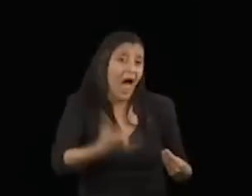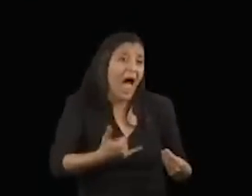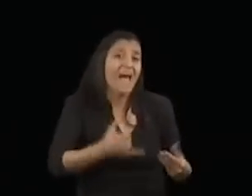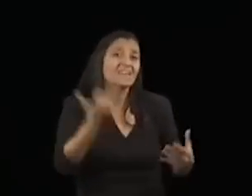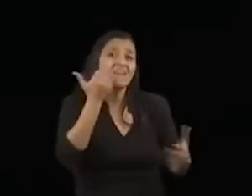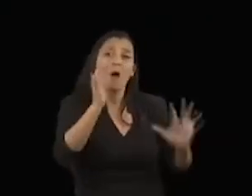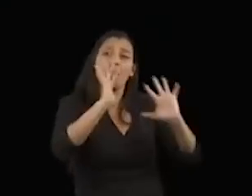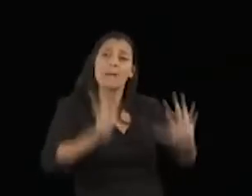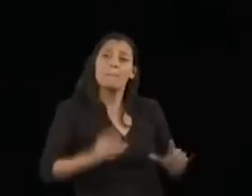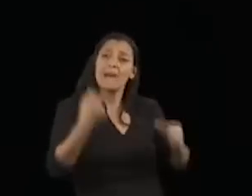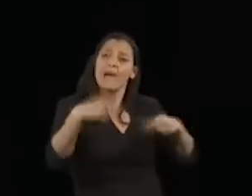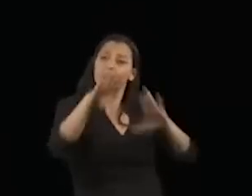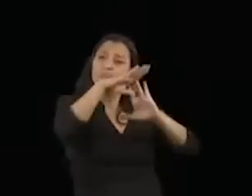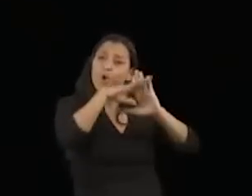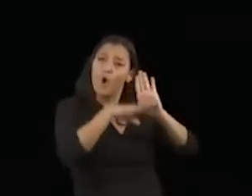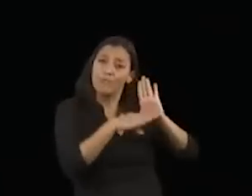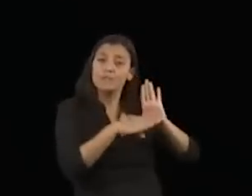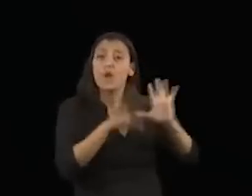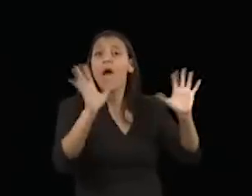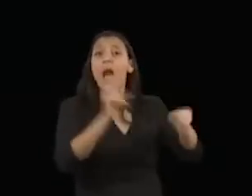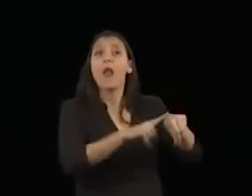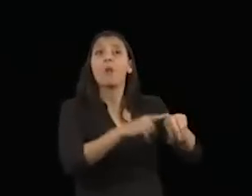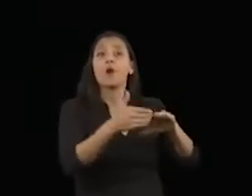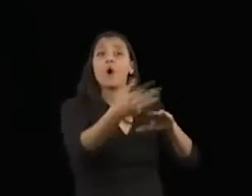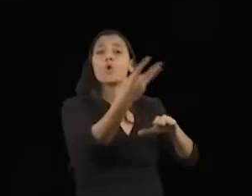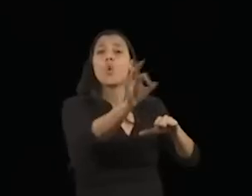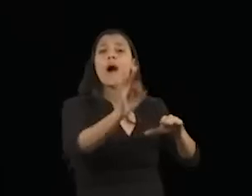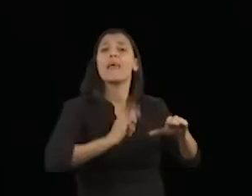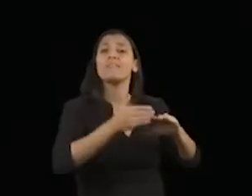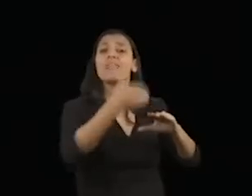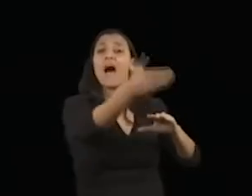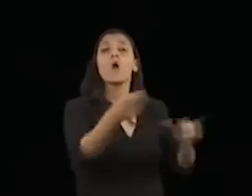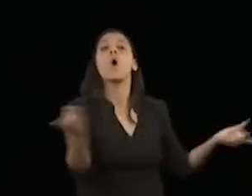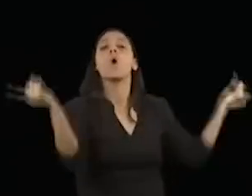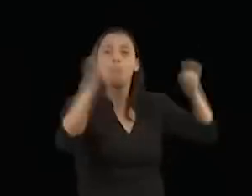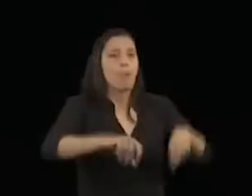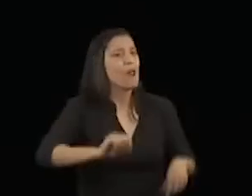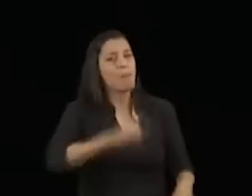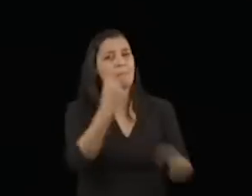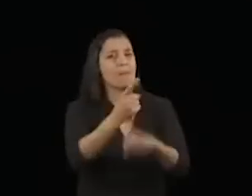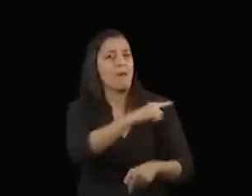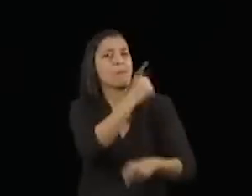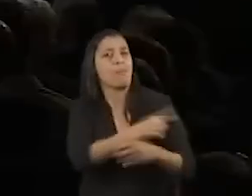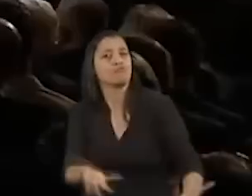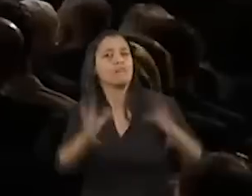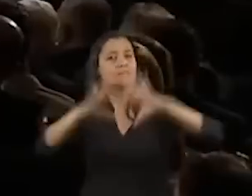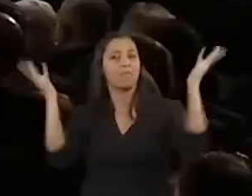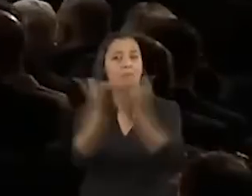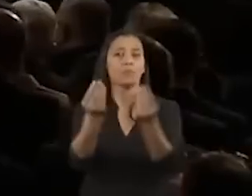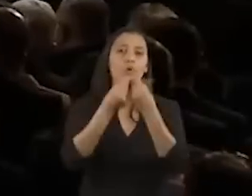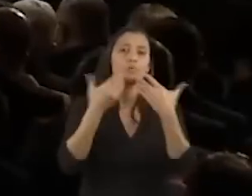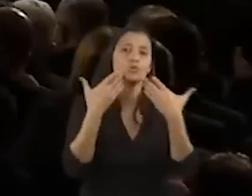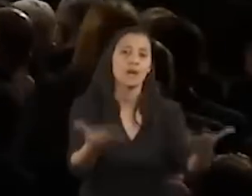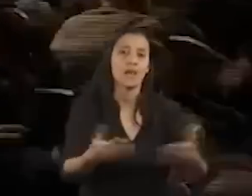que en un lapso como mucho de 40 años volvamos a ser la primer potencia mundial. Muchas gracias.